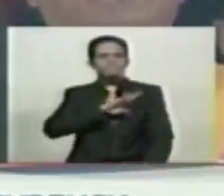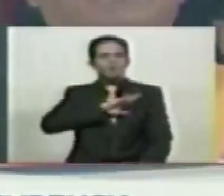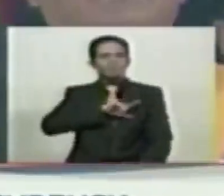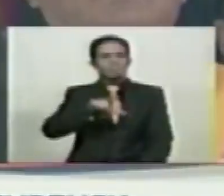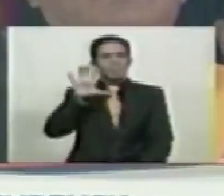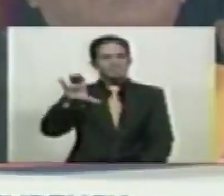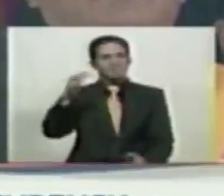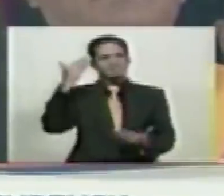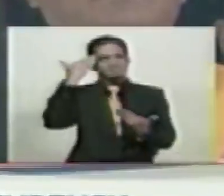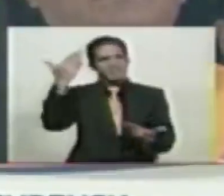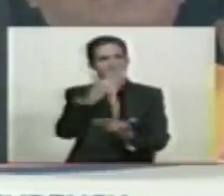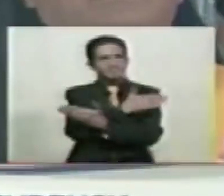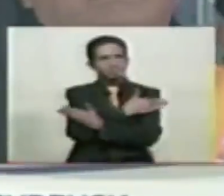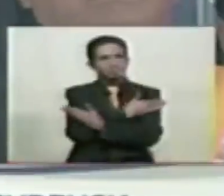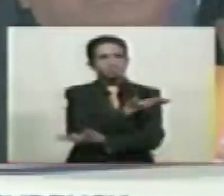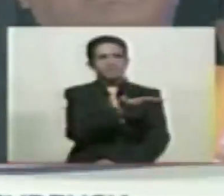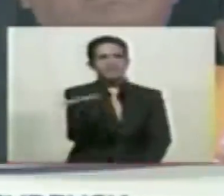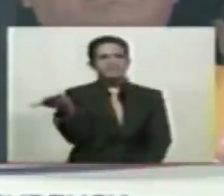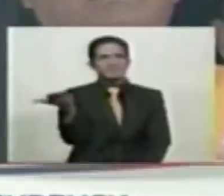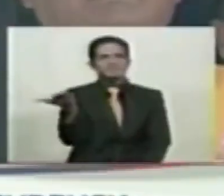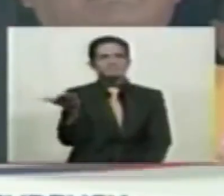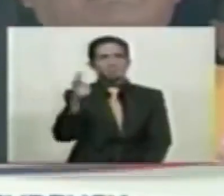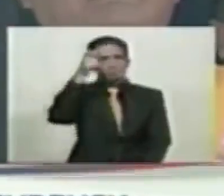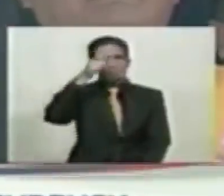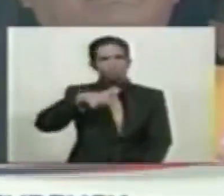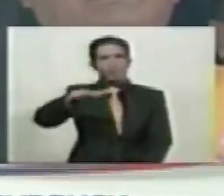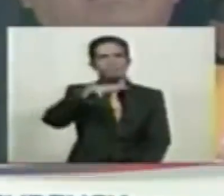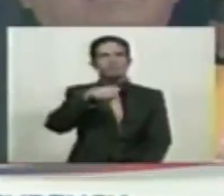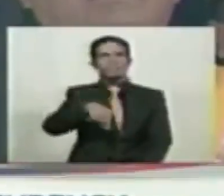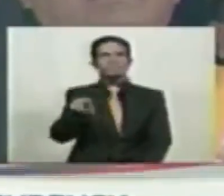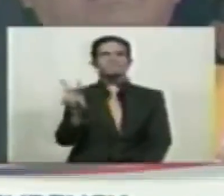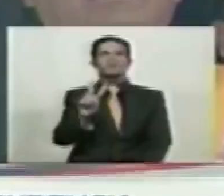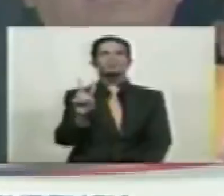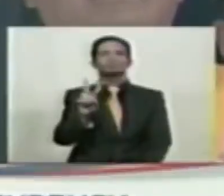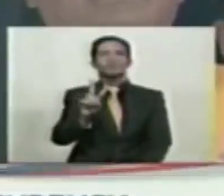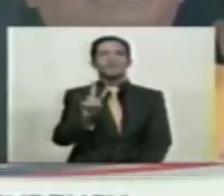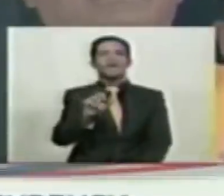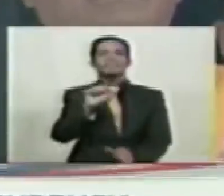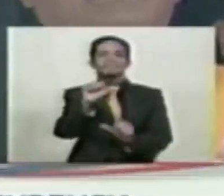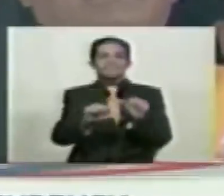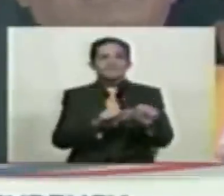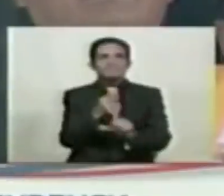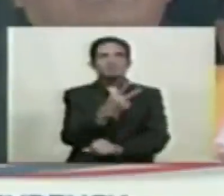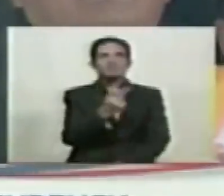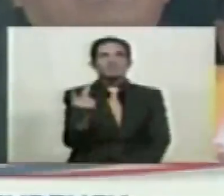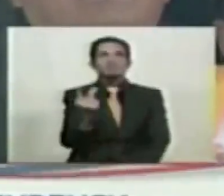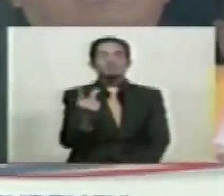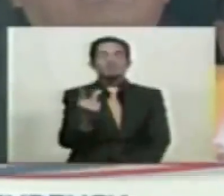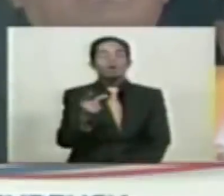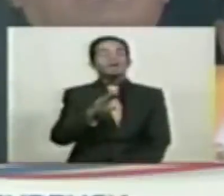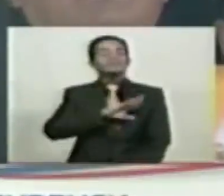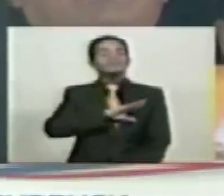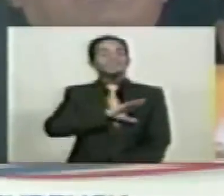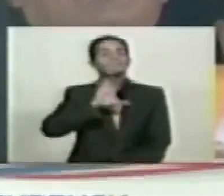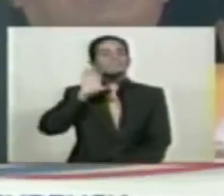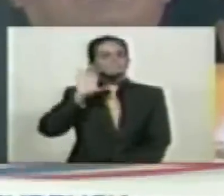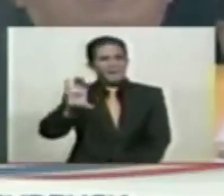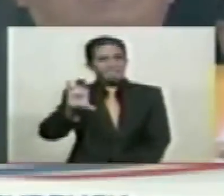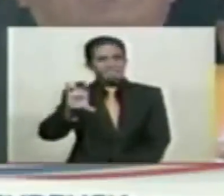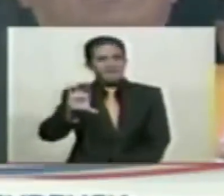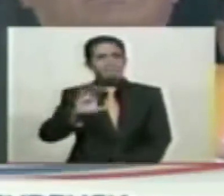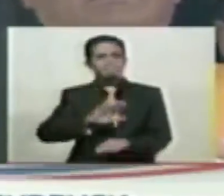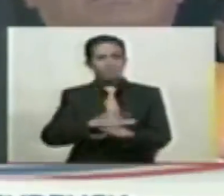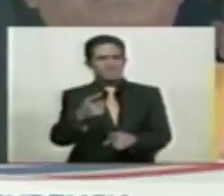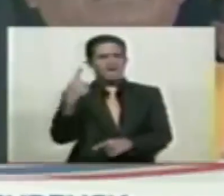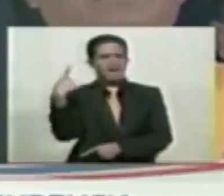felicito, militares, pueblo de nuestra Venezuela del siglo XXI. Tenemos patria porque tenemos